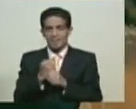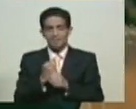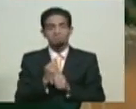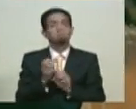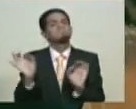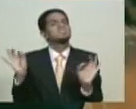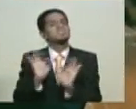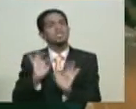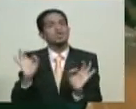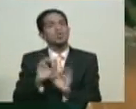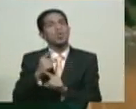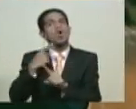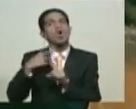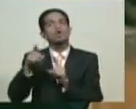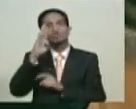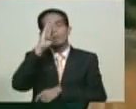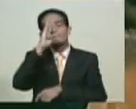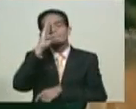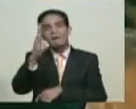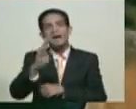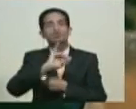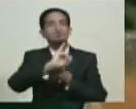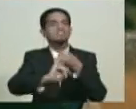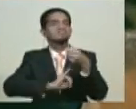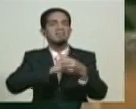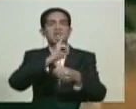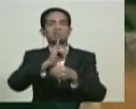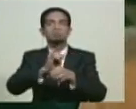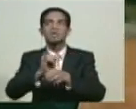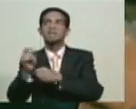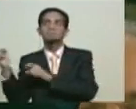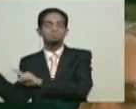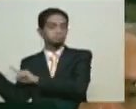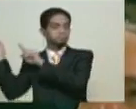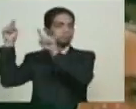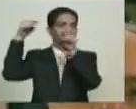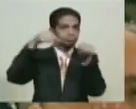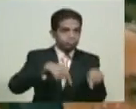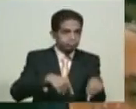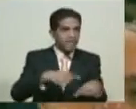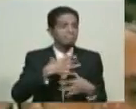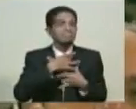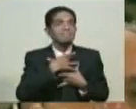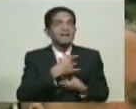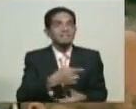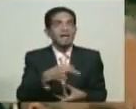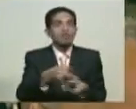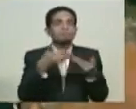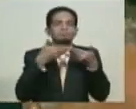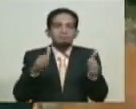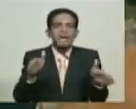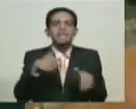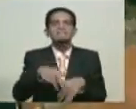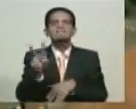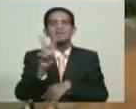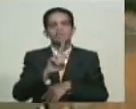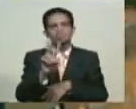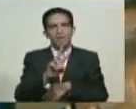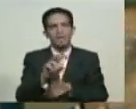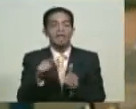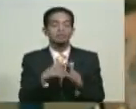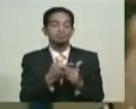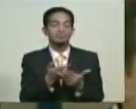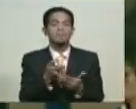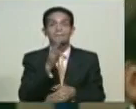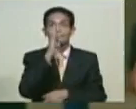estará interesado en abrirnos corresponsabilidad, porque ese es un negocio, presidente. Entonces, la ratificación de que la banca privada